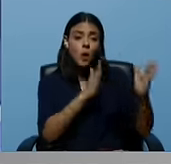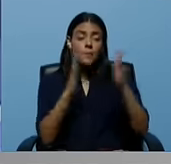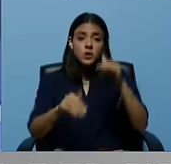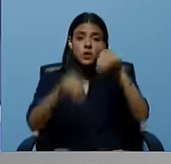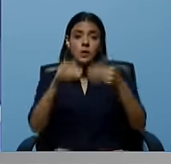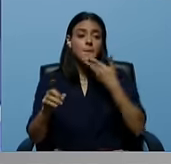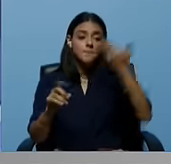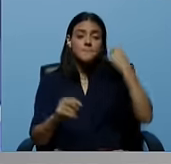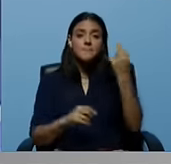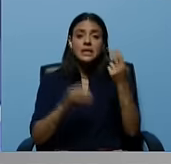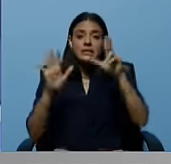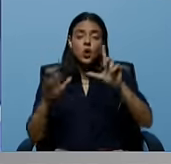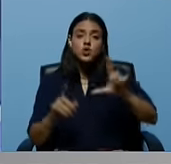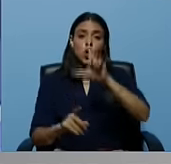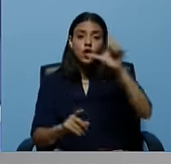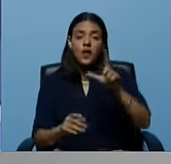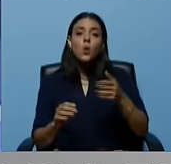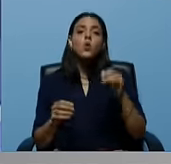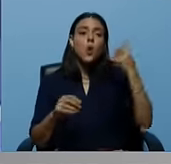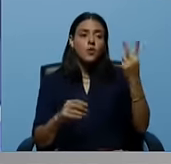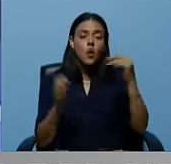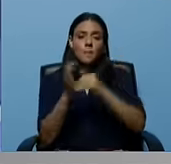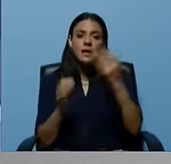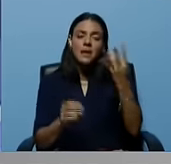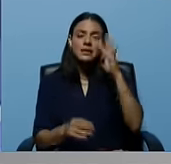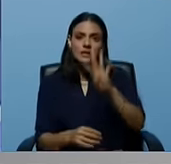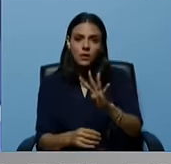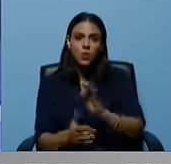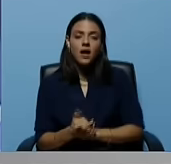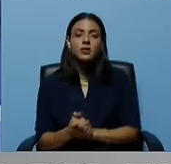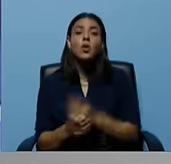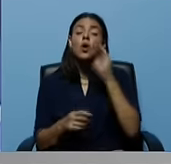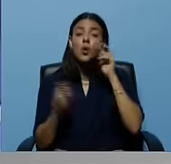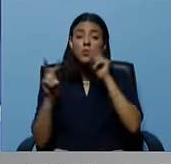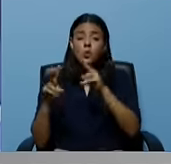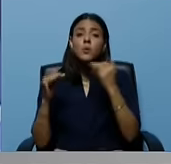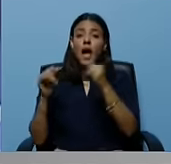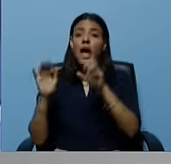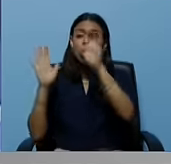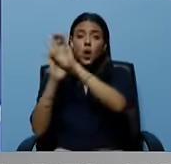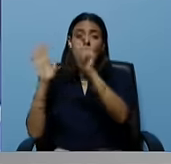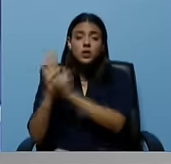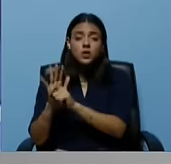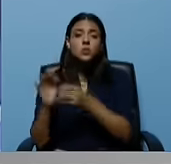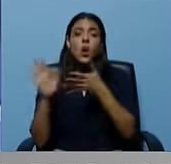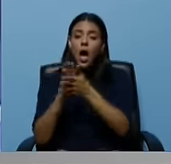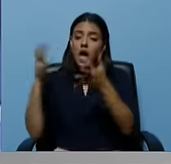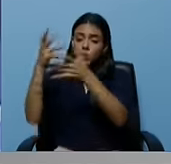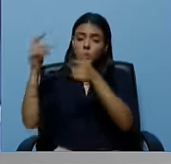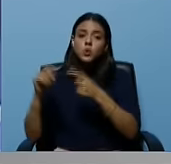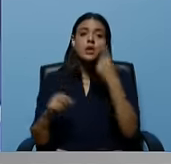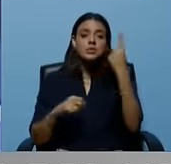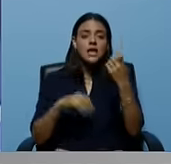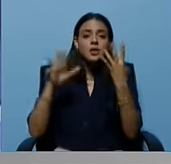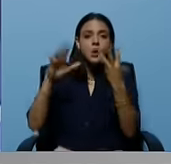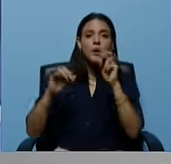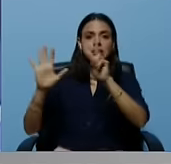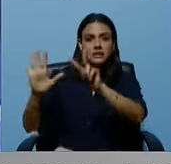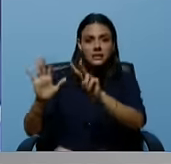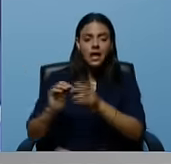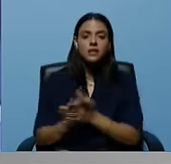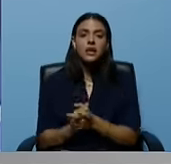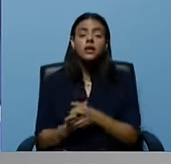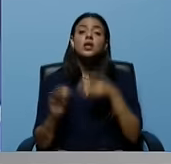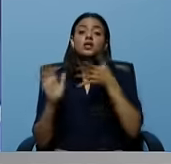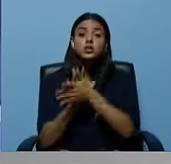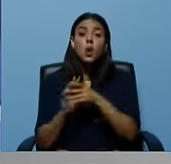julio del corriente, según como reza en la Constitución, en su artículo 297. El